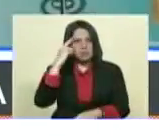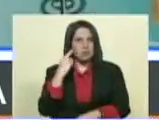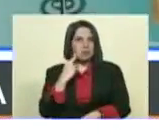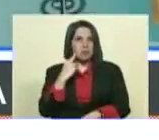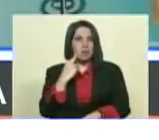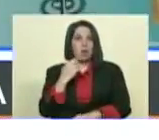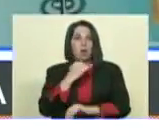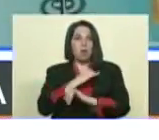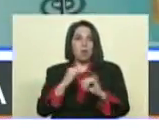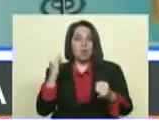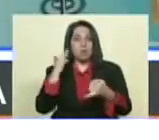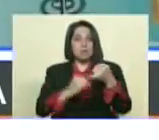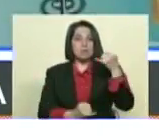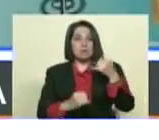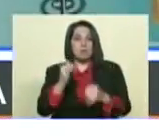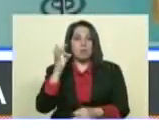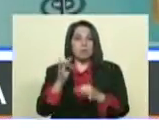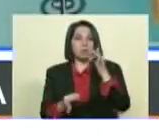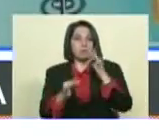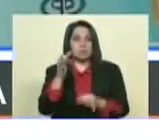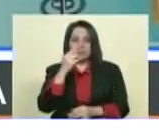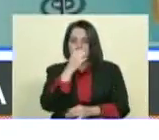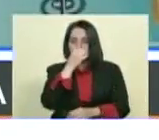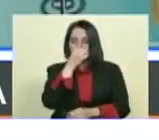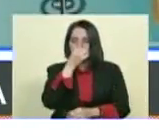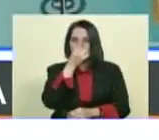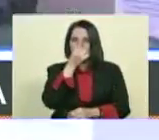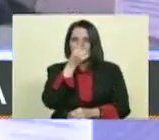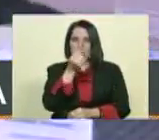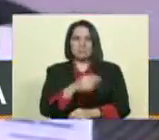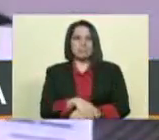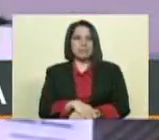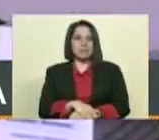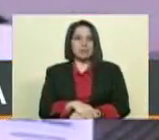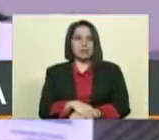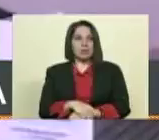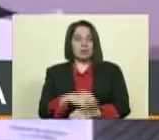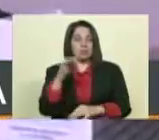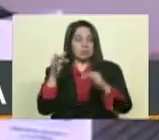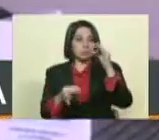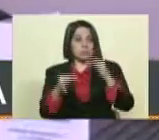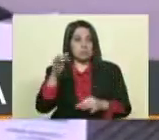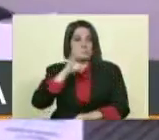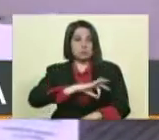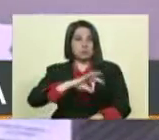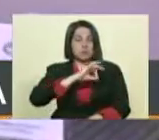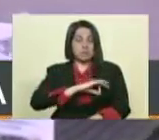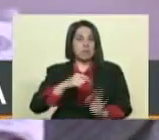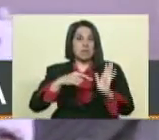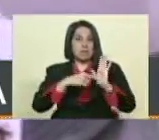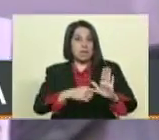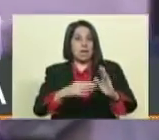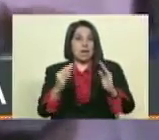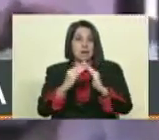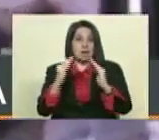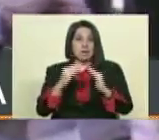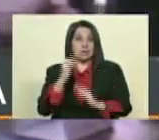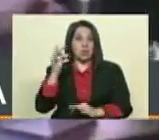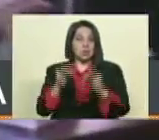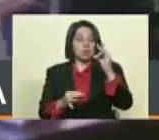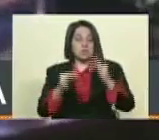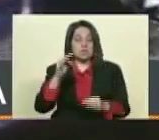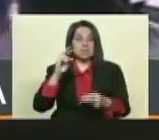la justicia. En la gran misión Justicia Socialista está dispuesto las casas de justicia, las casas de